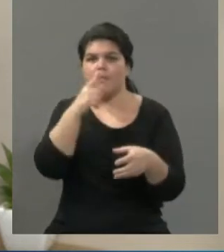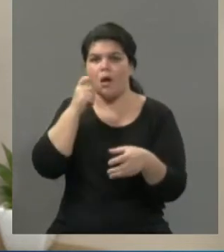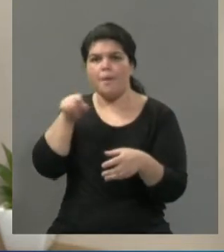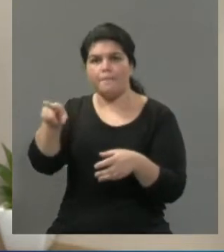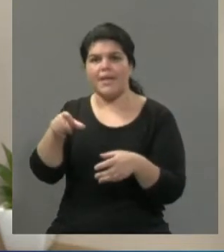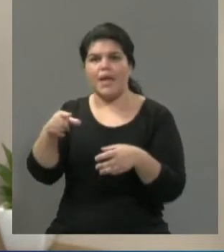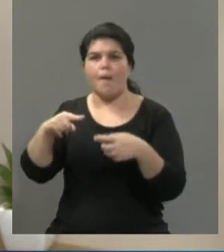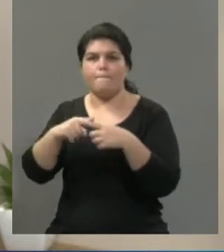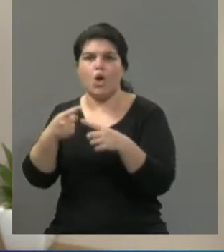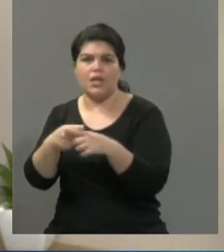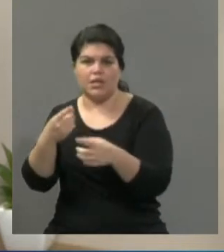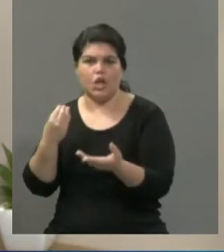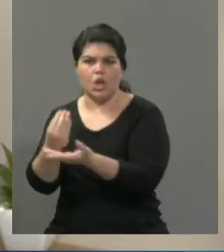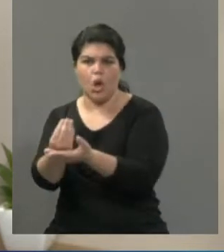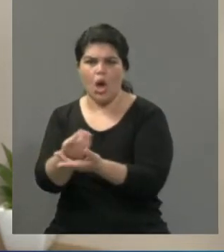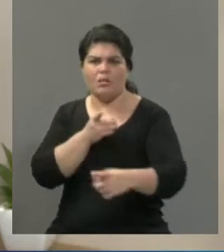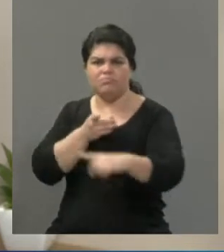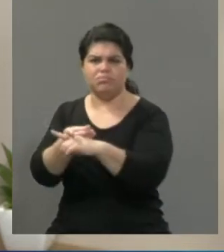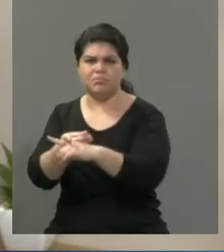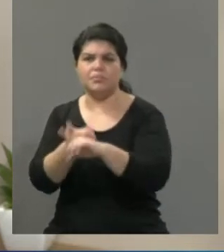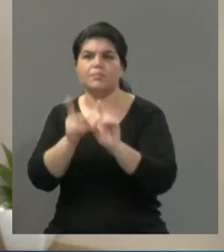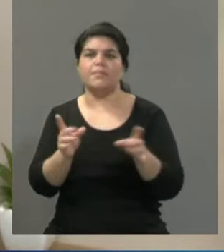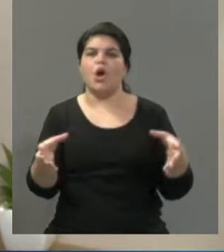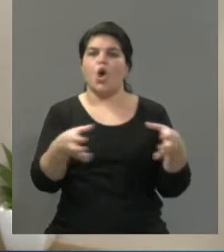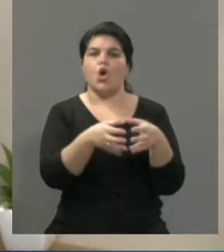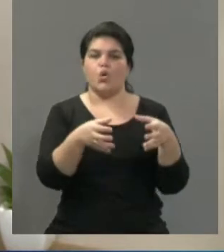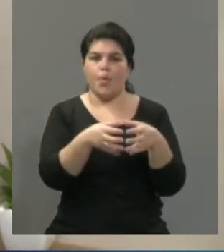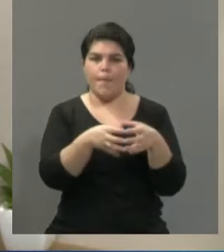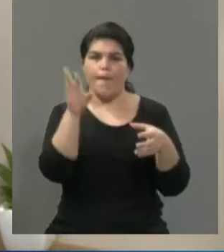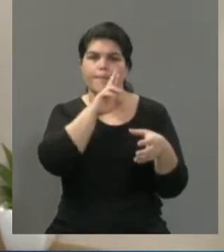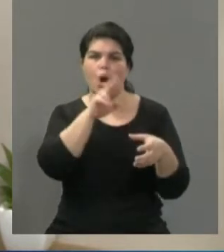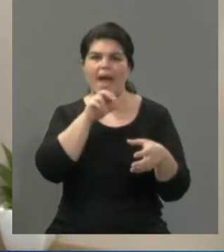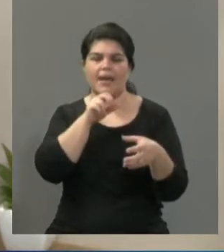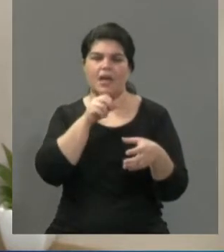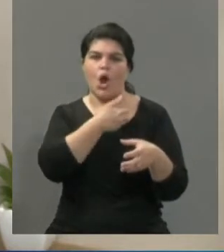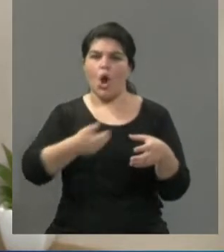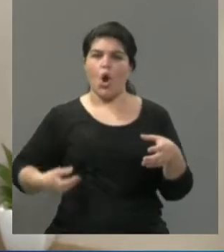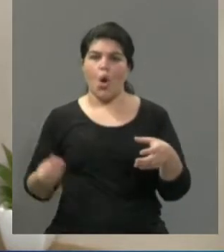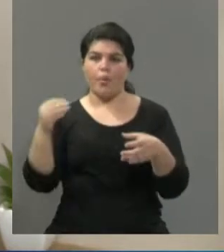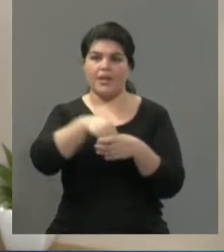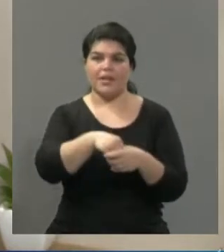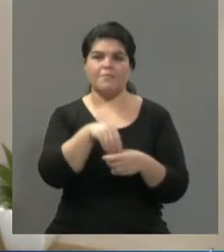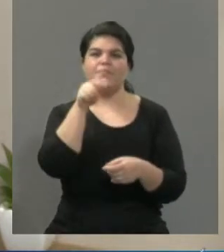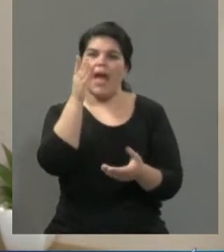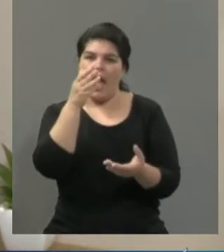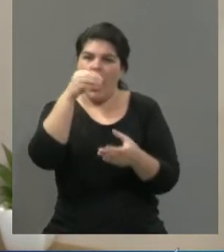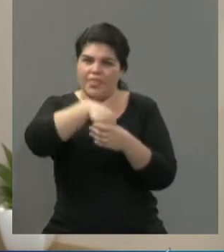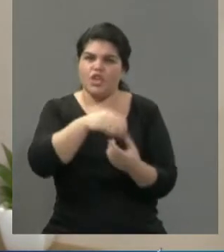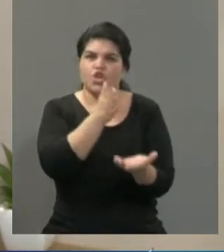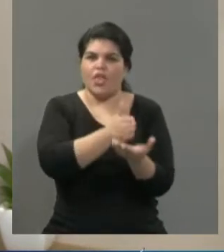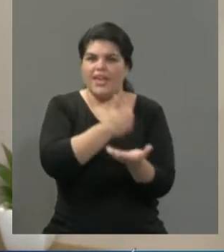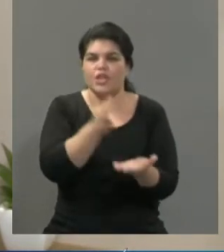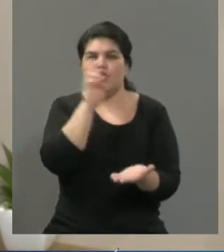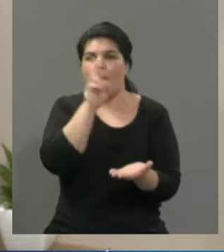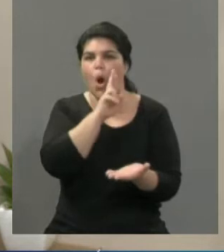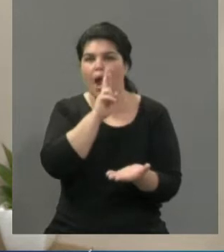Iglesias, qué sé yo, Mujeres Gobernando, que es el grupo de funcionarias Mujeres por los Derechos de las Mujeres en el espacio de la política, valga la